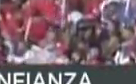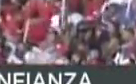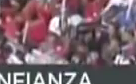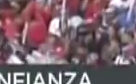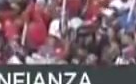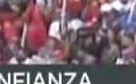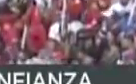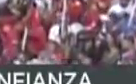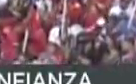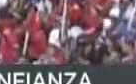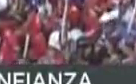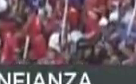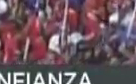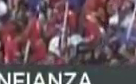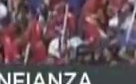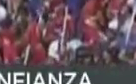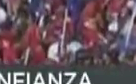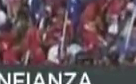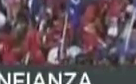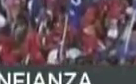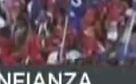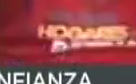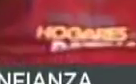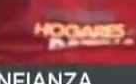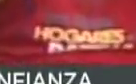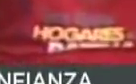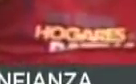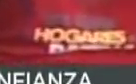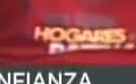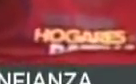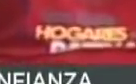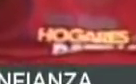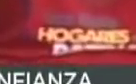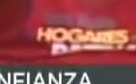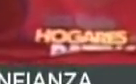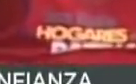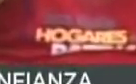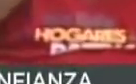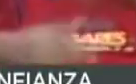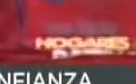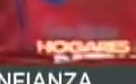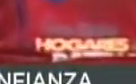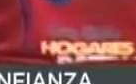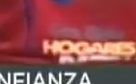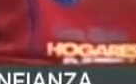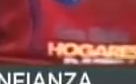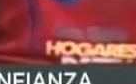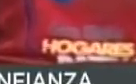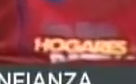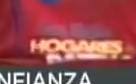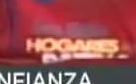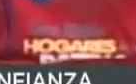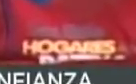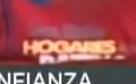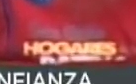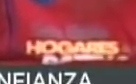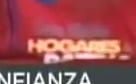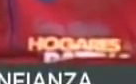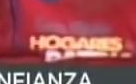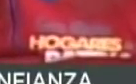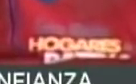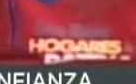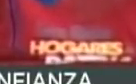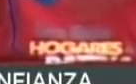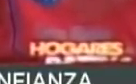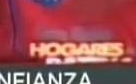Hoy el pueblo las tomó. Hoy el pueblo salió a caminar para demostrar